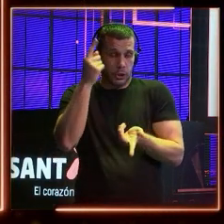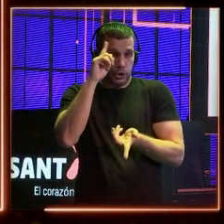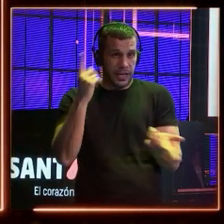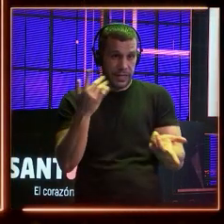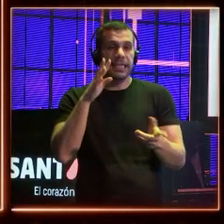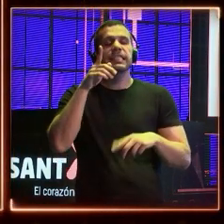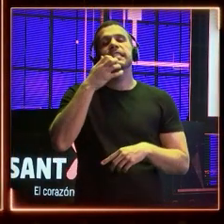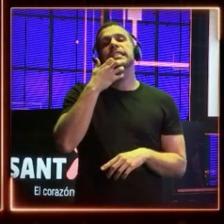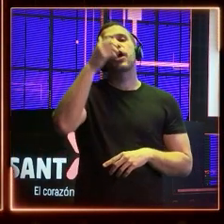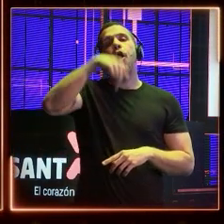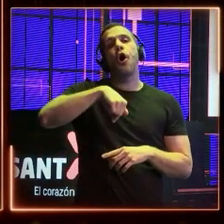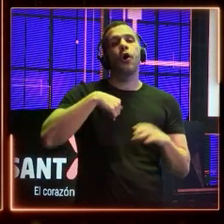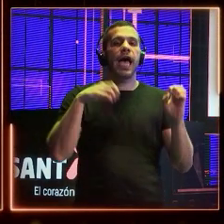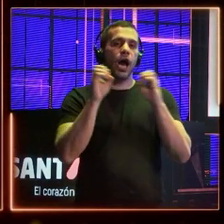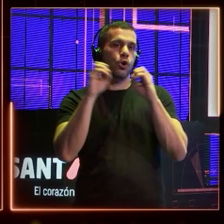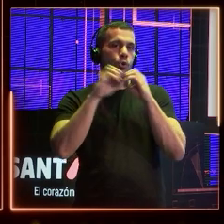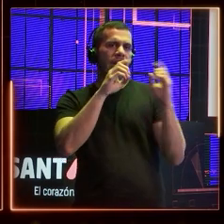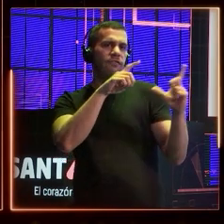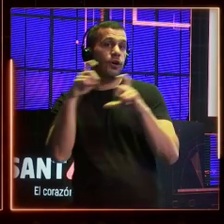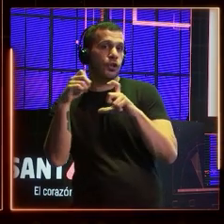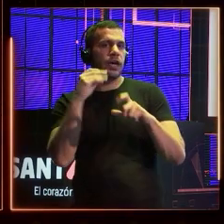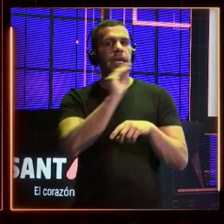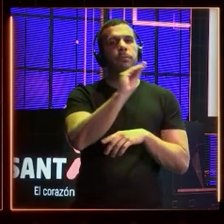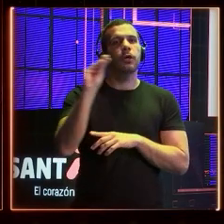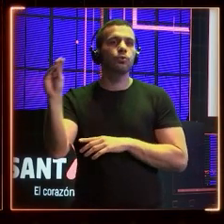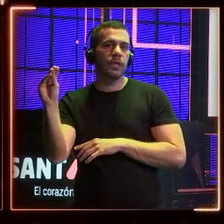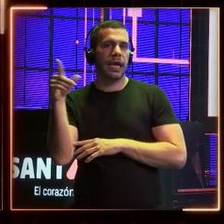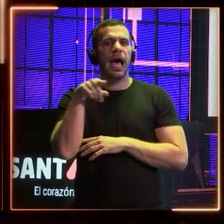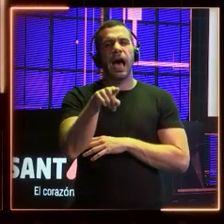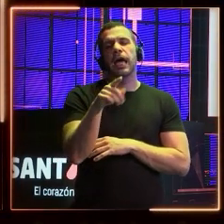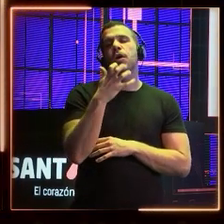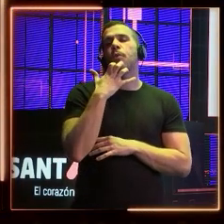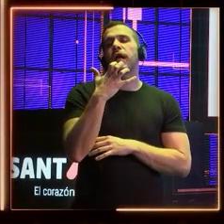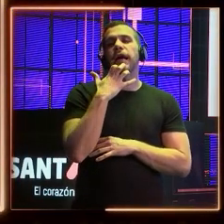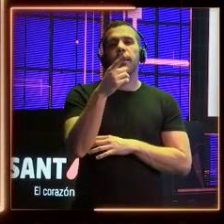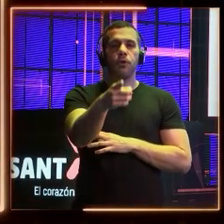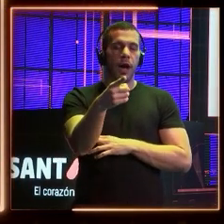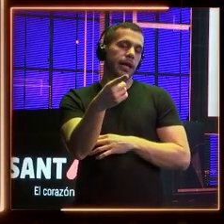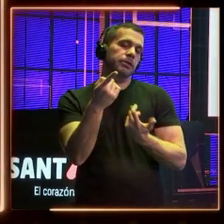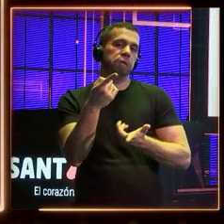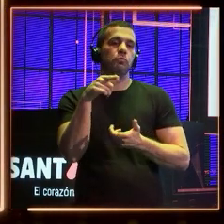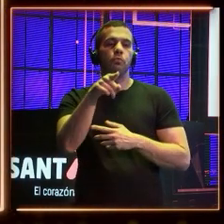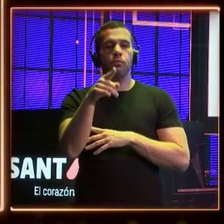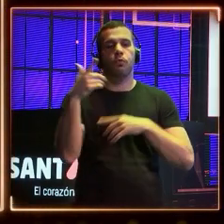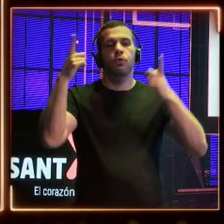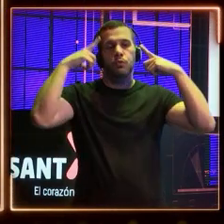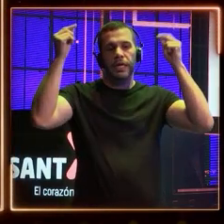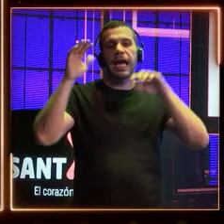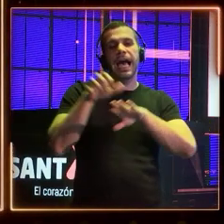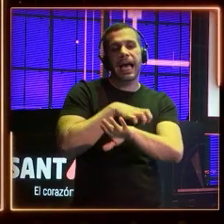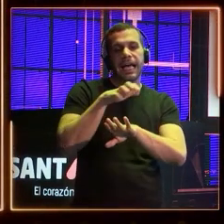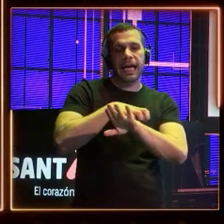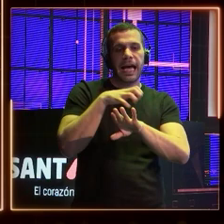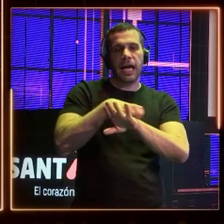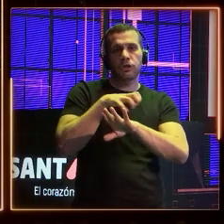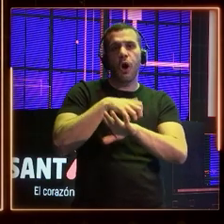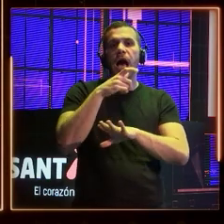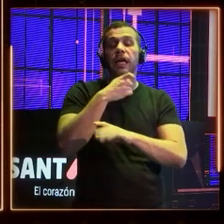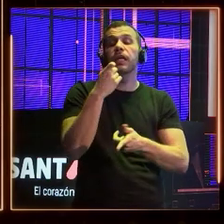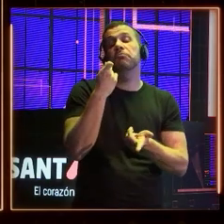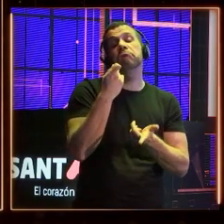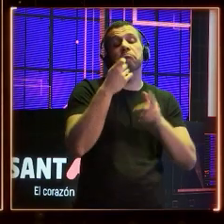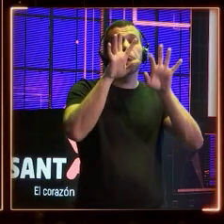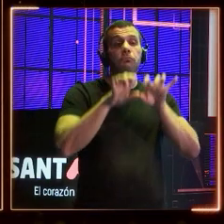fotos hoy Y preguntáis por dónde están las fotos de un gato siamés os va a buscar dentro de todas vuestras fotos y va a distinguir aquellas en las que aparece